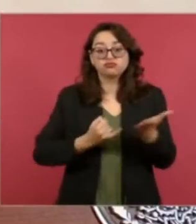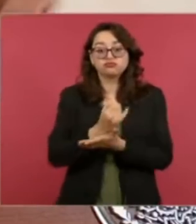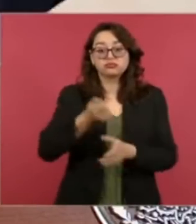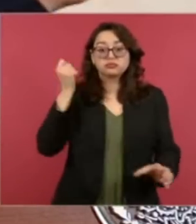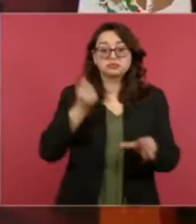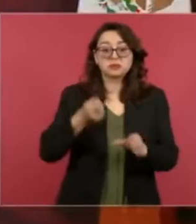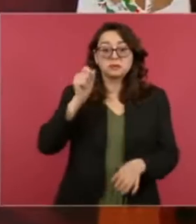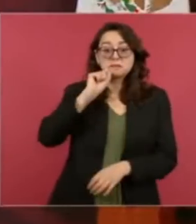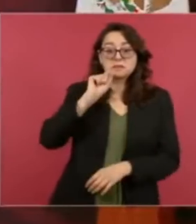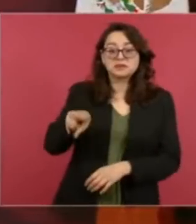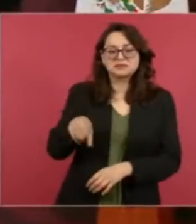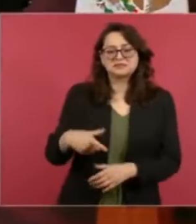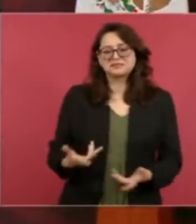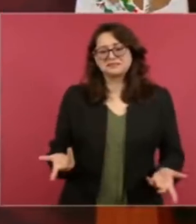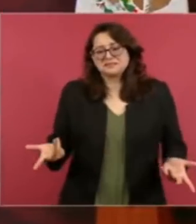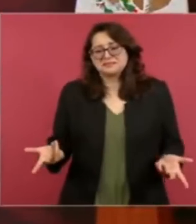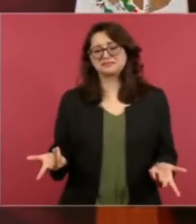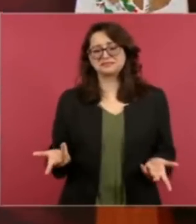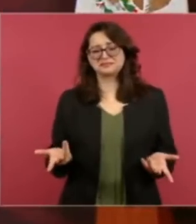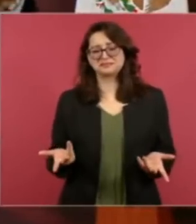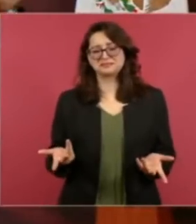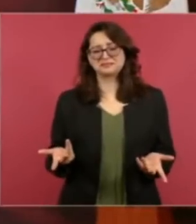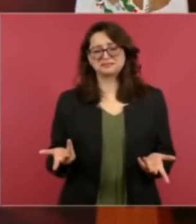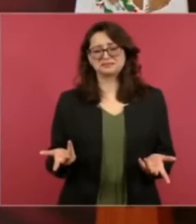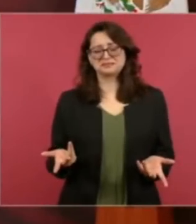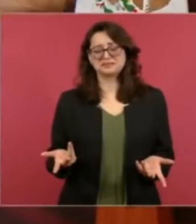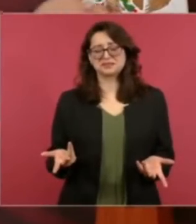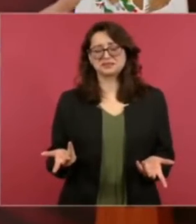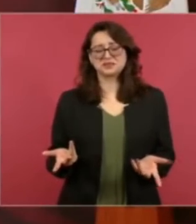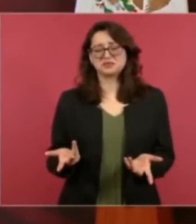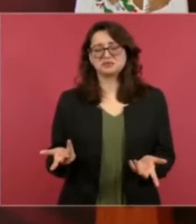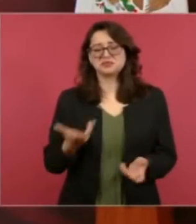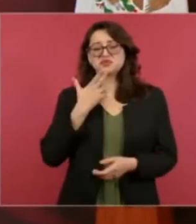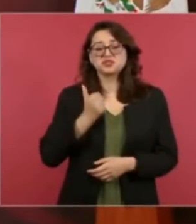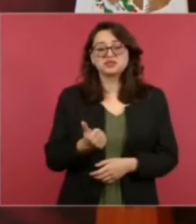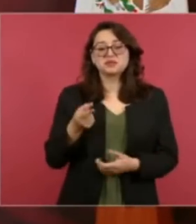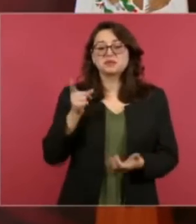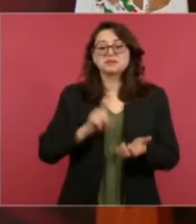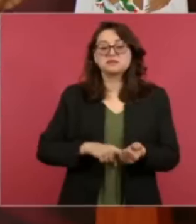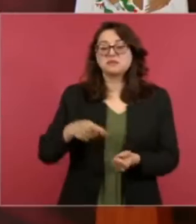Ah, bueno, pues ya, que den a conocer